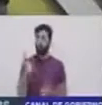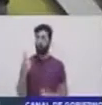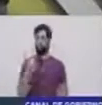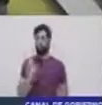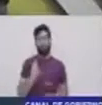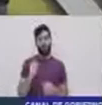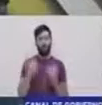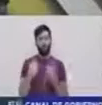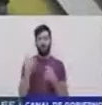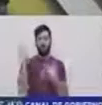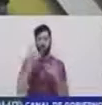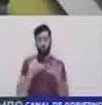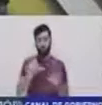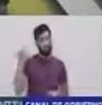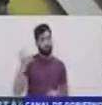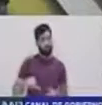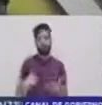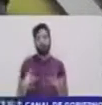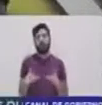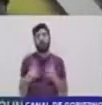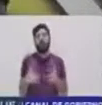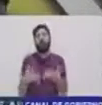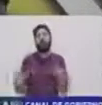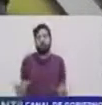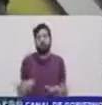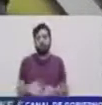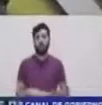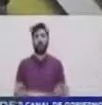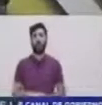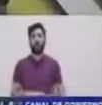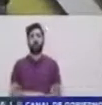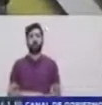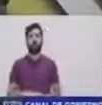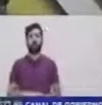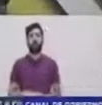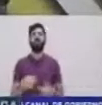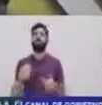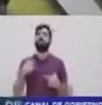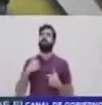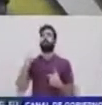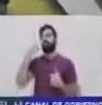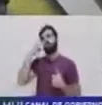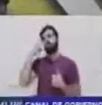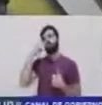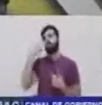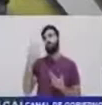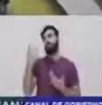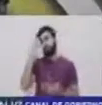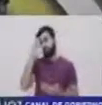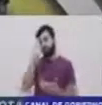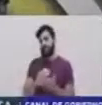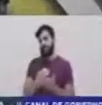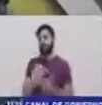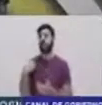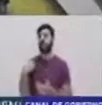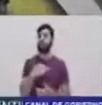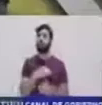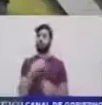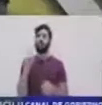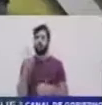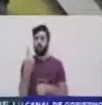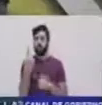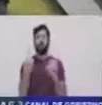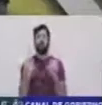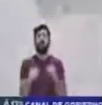veces de esos malos actos que encontramos en la sociedad. Bueno, yo creo que lo primero que